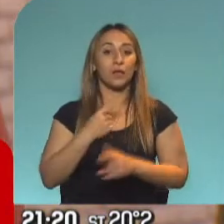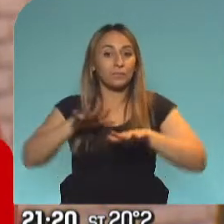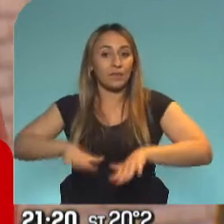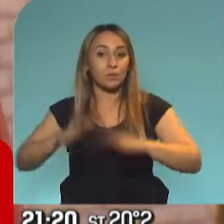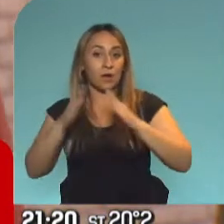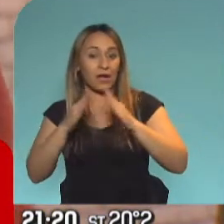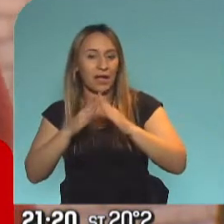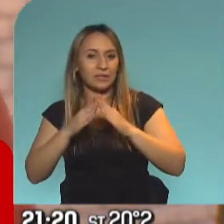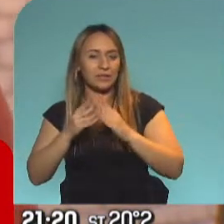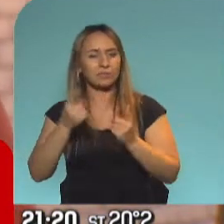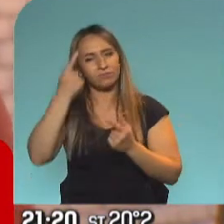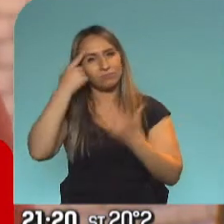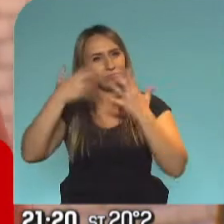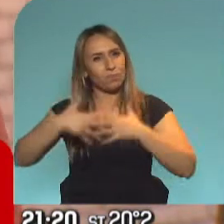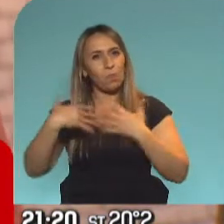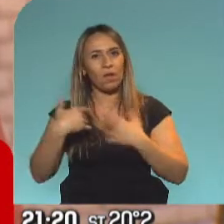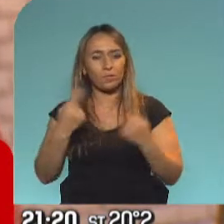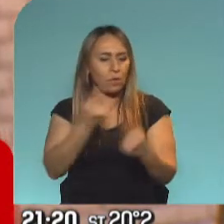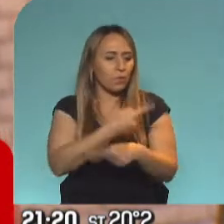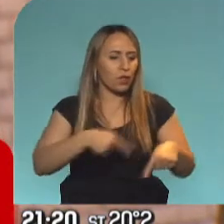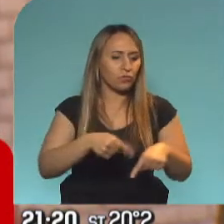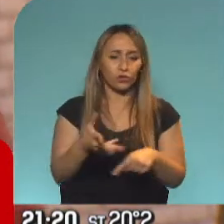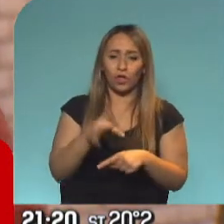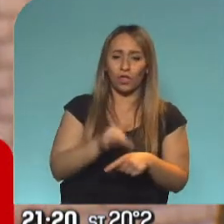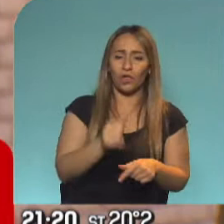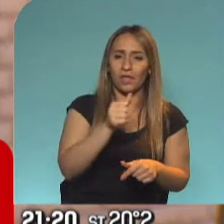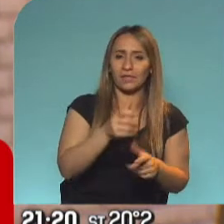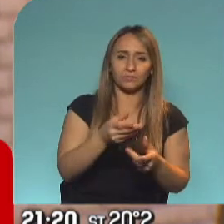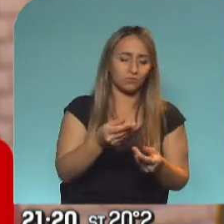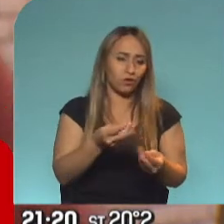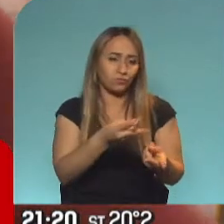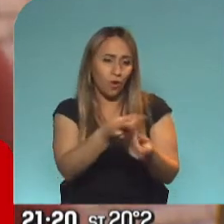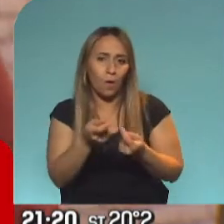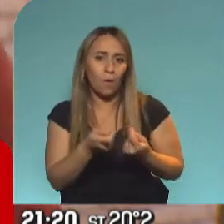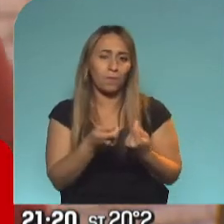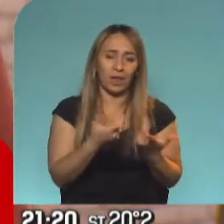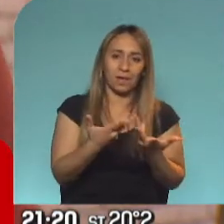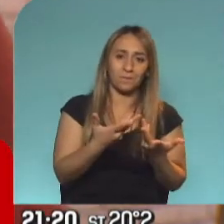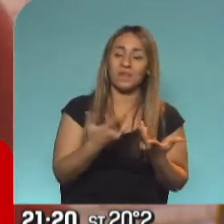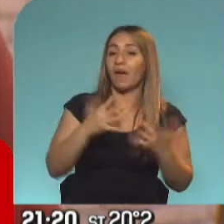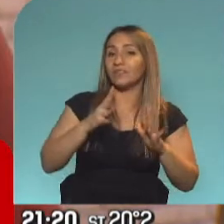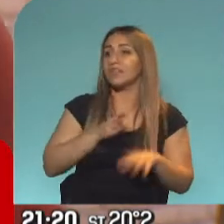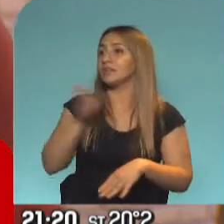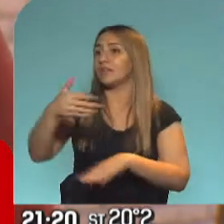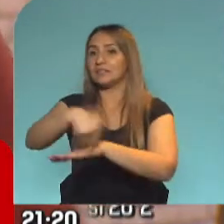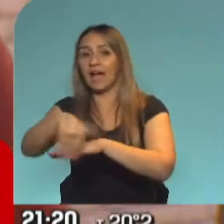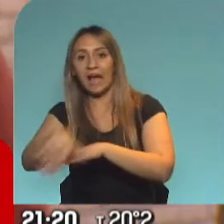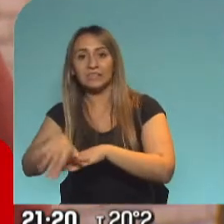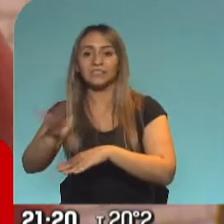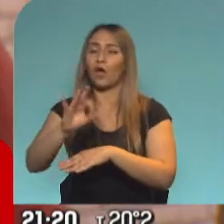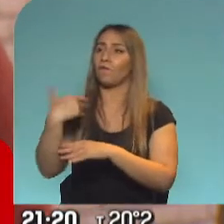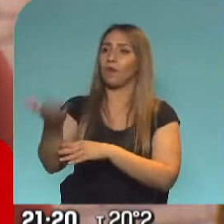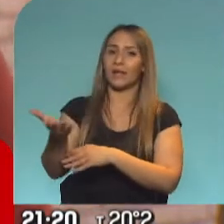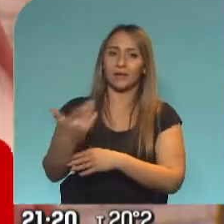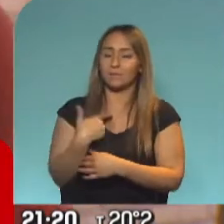a reemplazar ciertos productos que consumimos diariamente y que por ahí, al estar afuera, en la calle, no estamos dispuestos